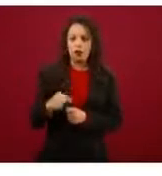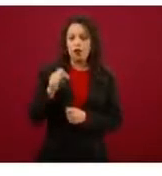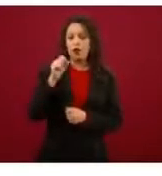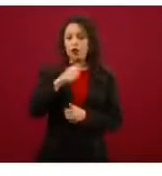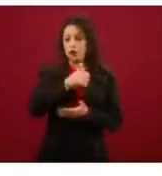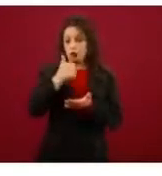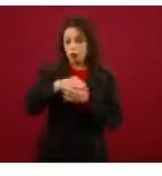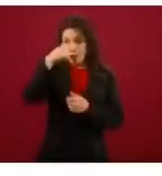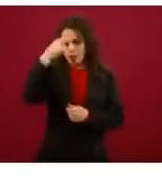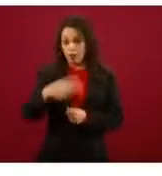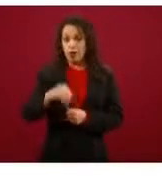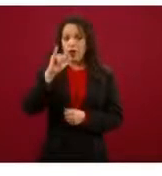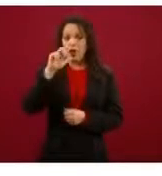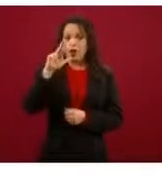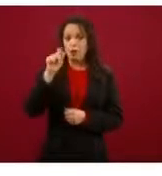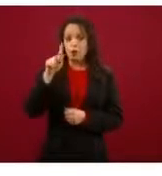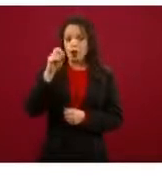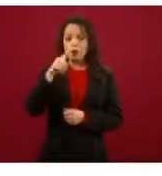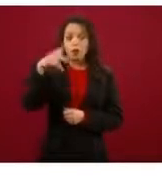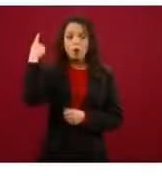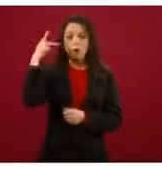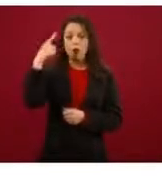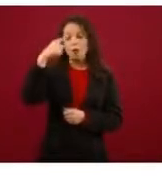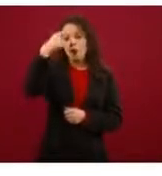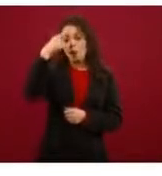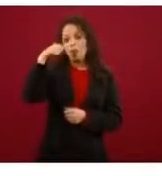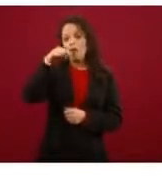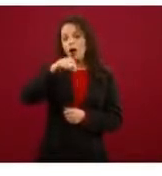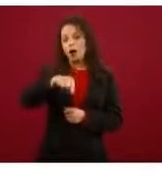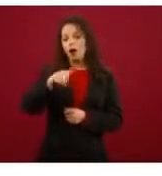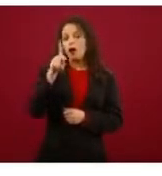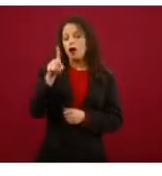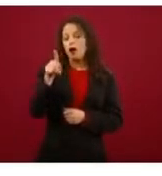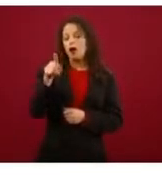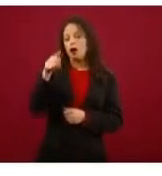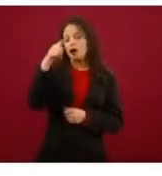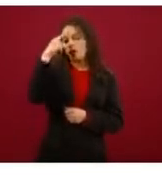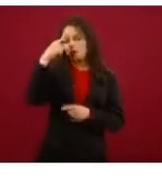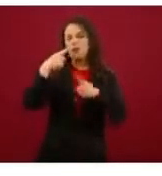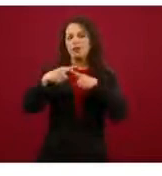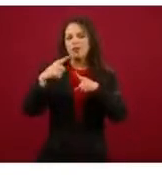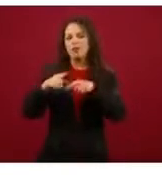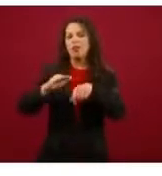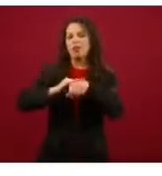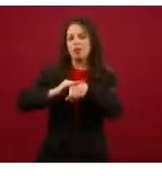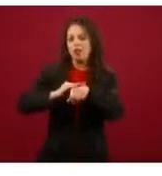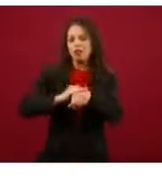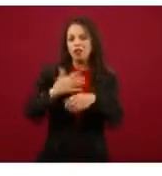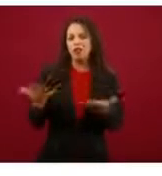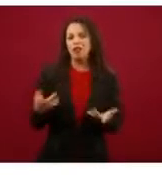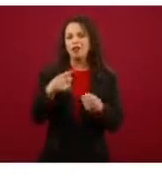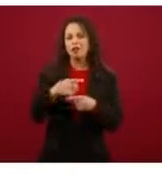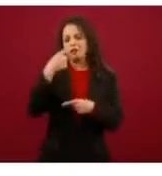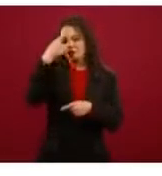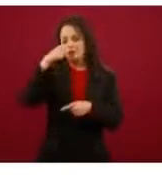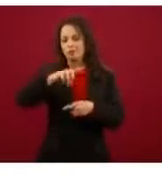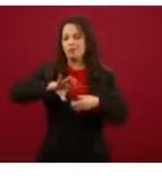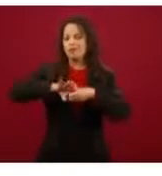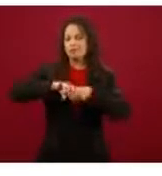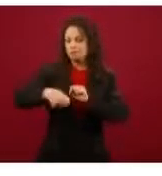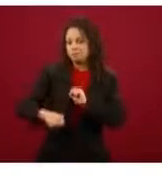México y Puebla, para obligarlas a prostituirse en una modalidad de trata de personas, en modalidad de explotación